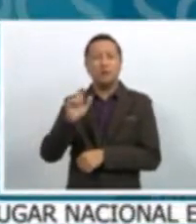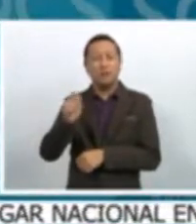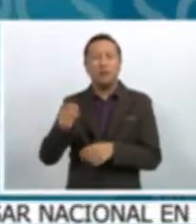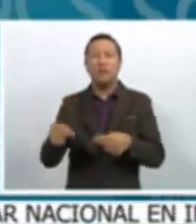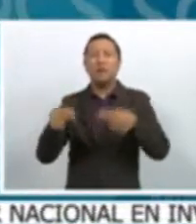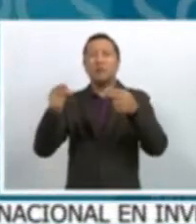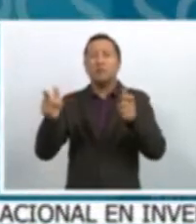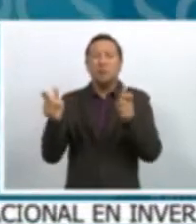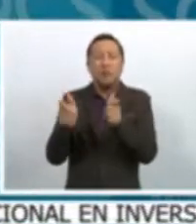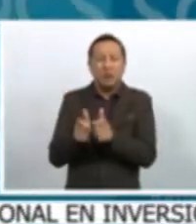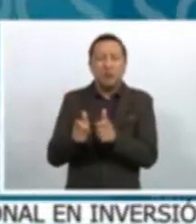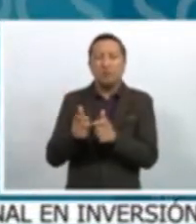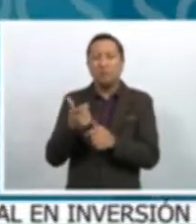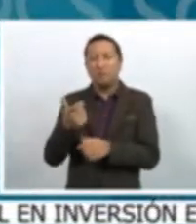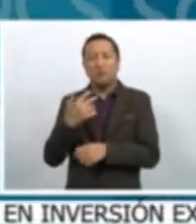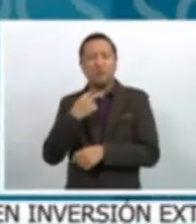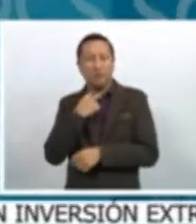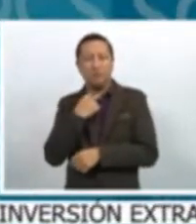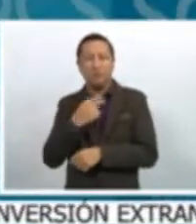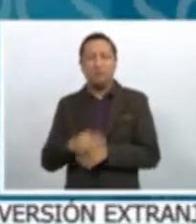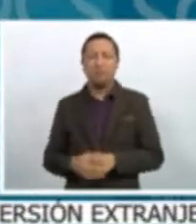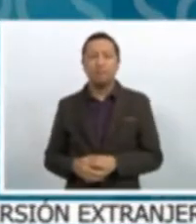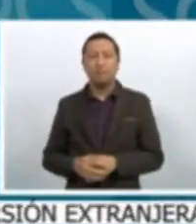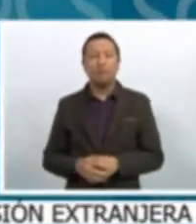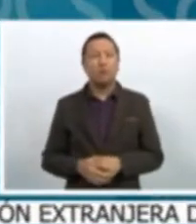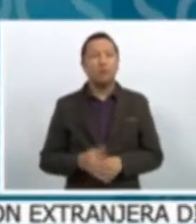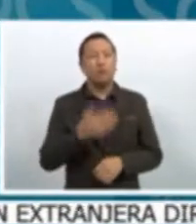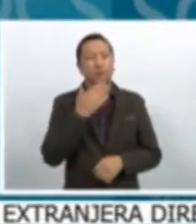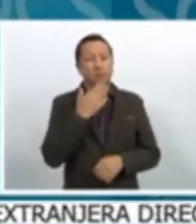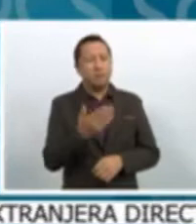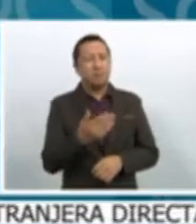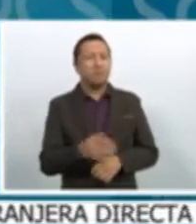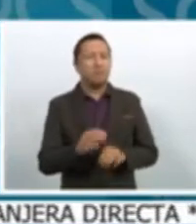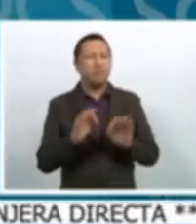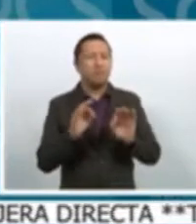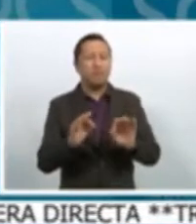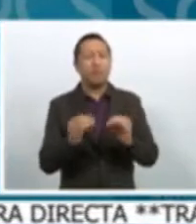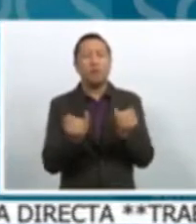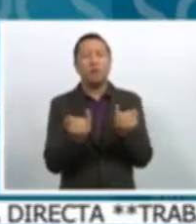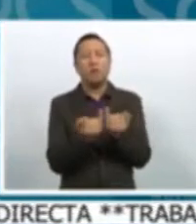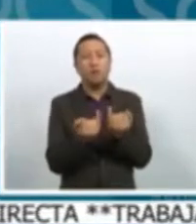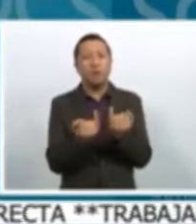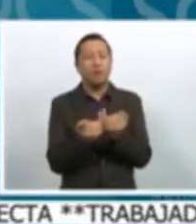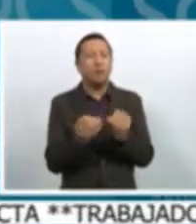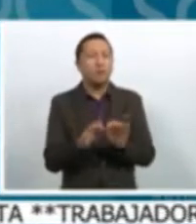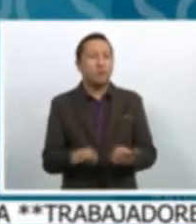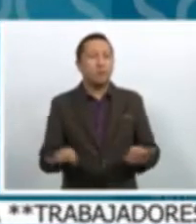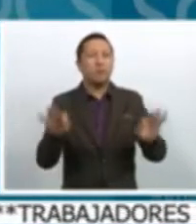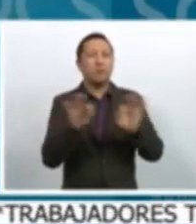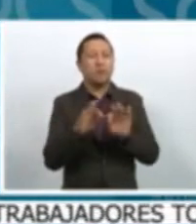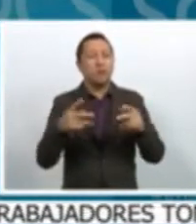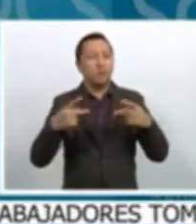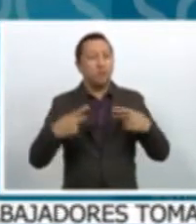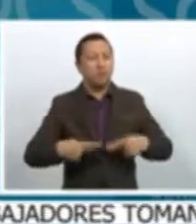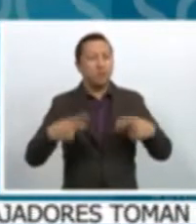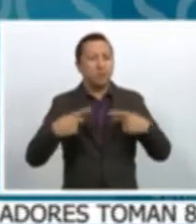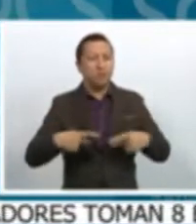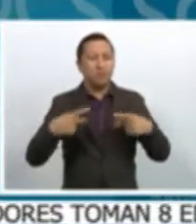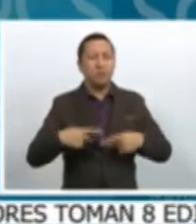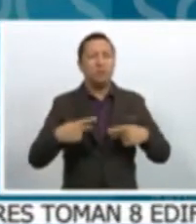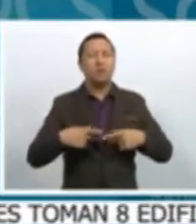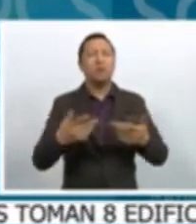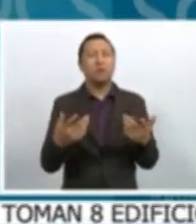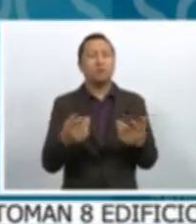estas jornadas que ustedes están realizando, de esta desinfección de negocios, es muy importante, Fernando, que la gente tenga en mente que eso no los